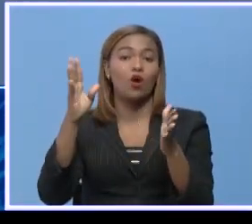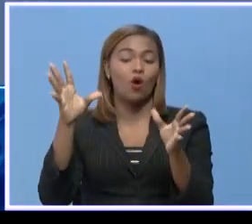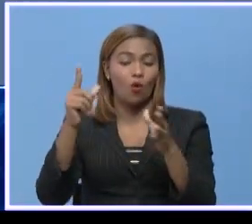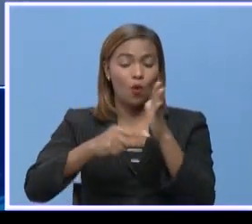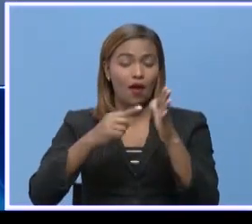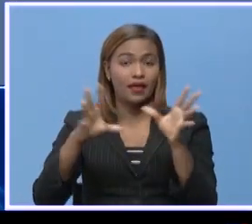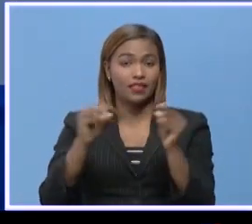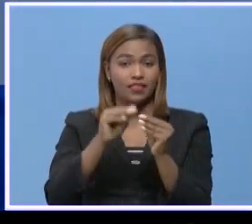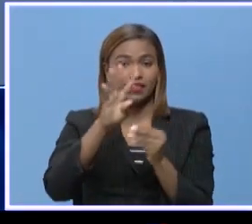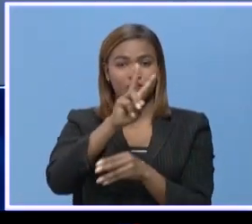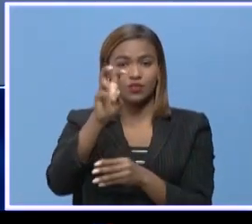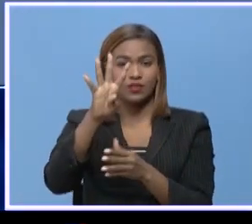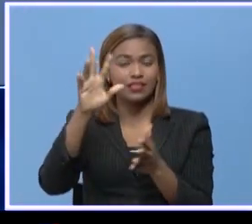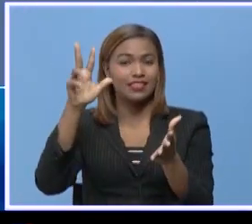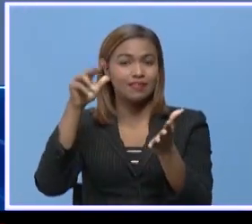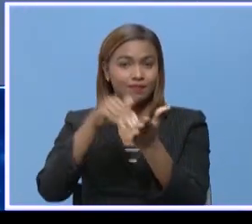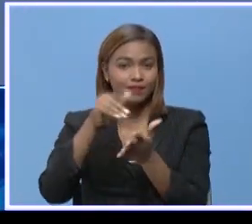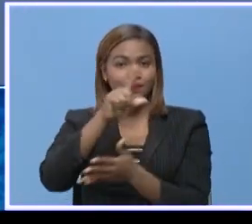de